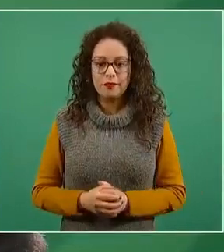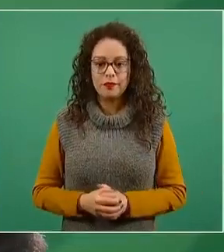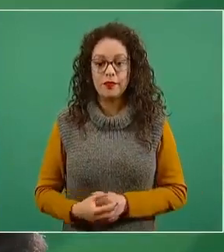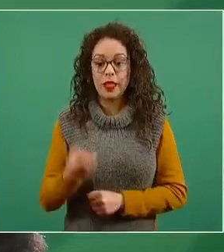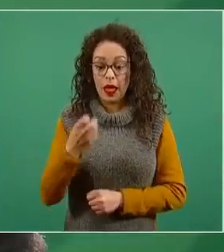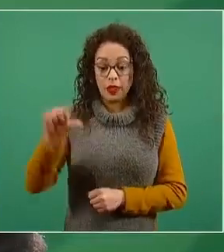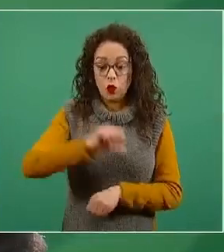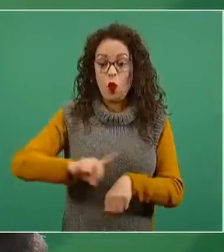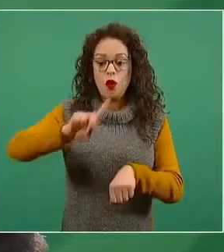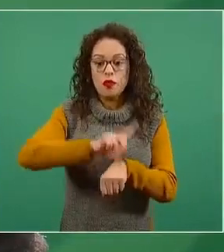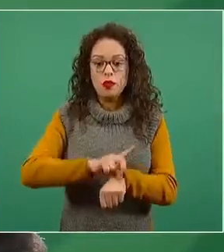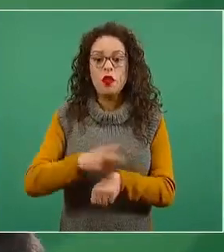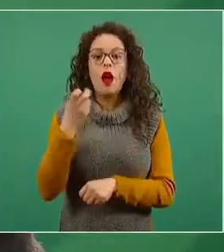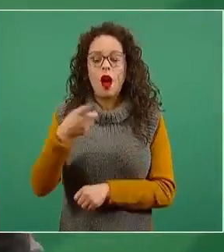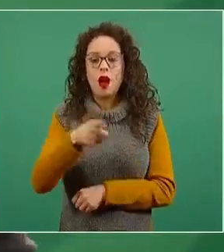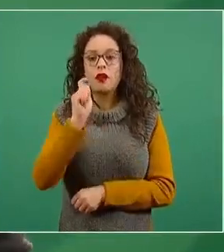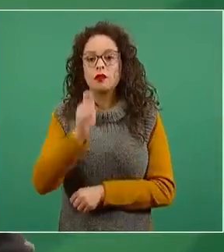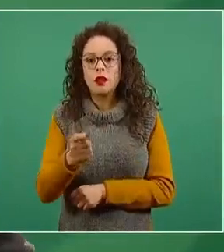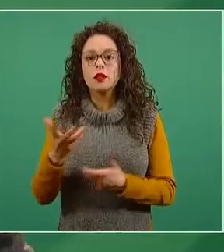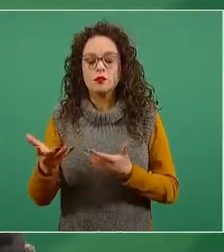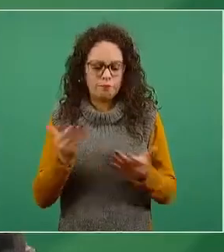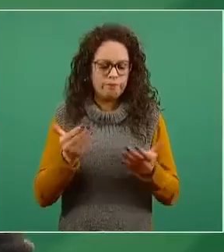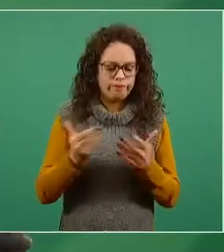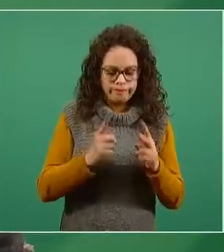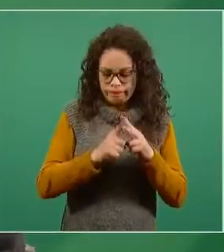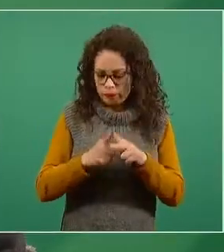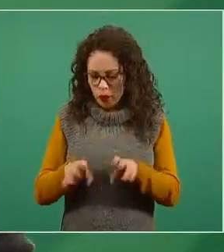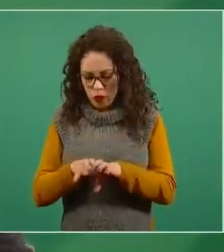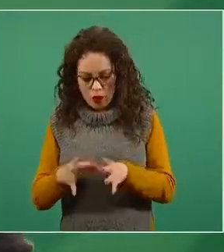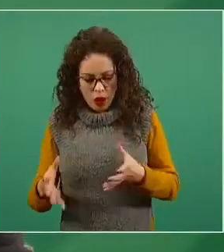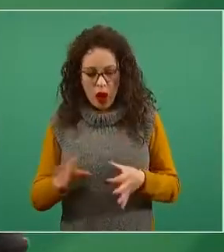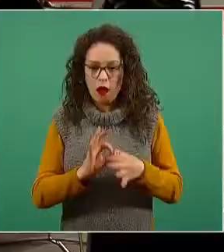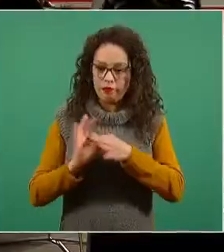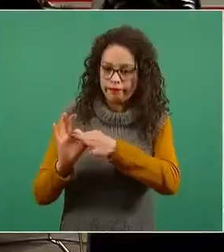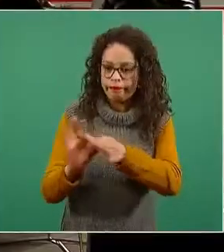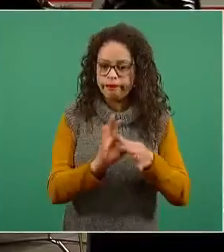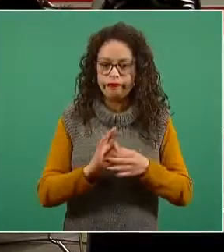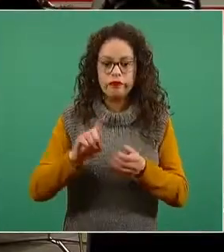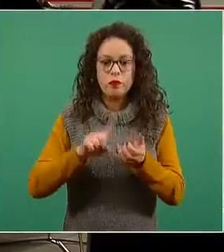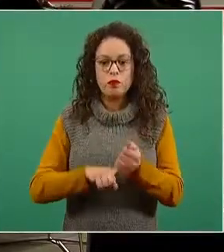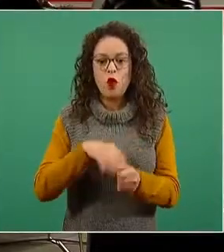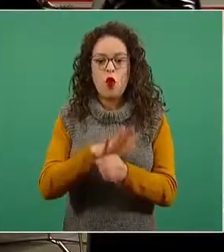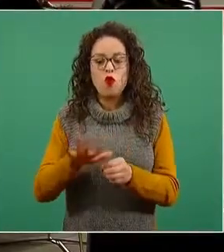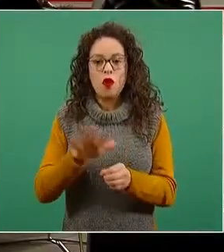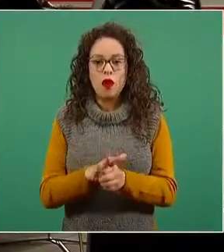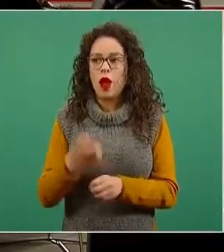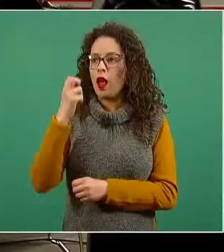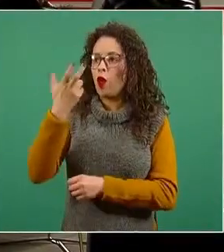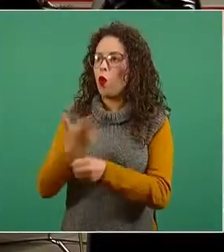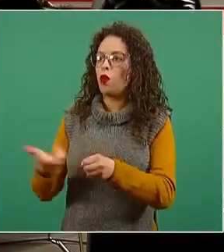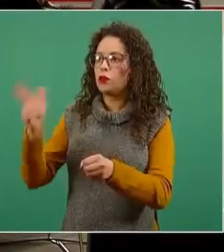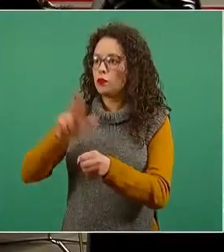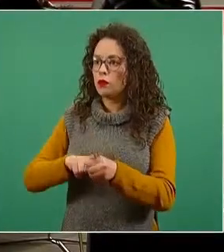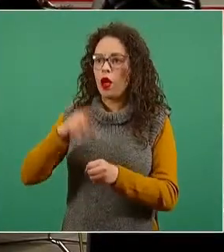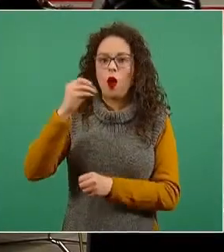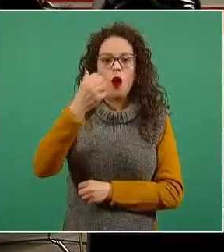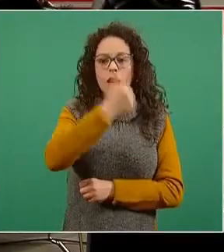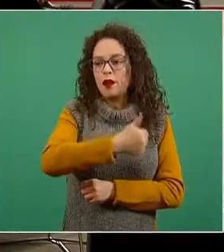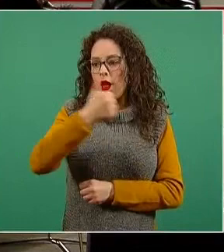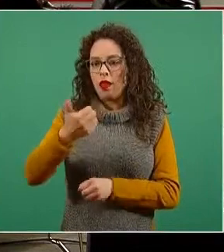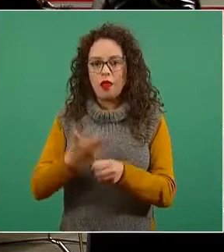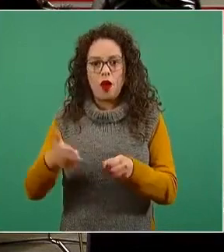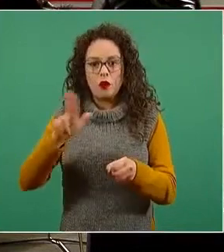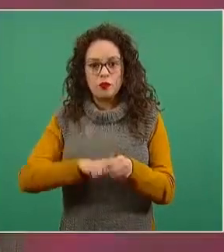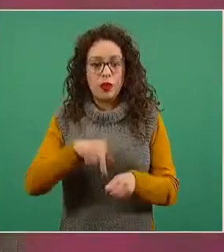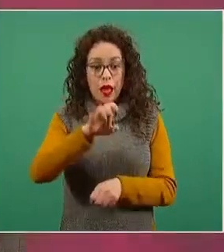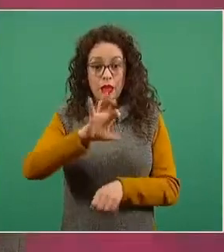hoy. Seguramente es un asunto de coordinación local en el hospital o el par de hospitales donde esto haya